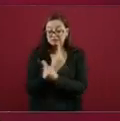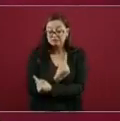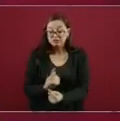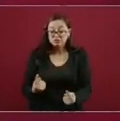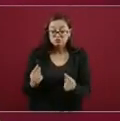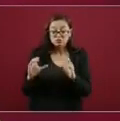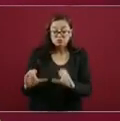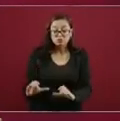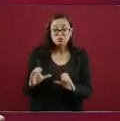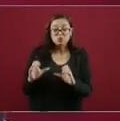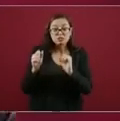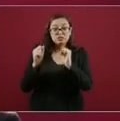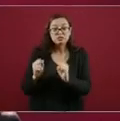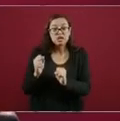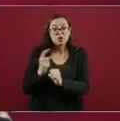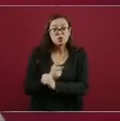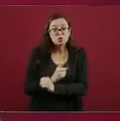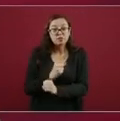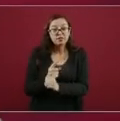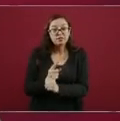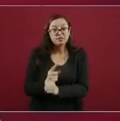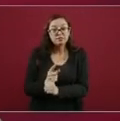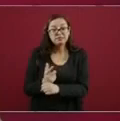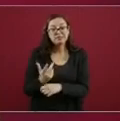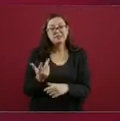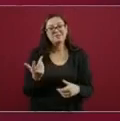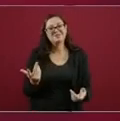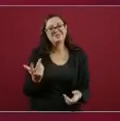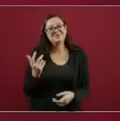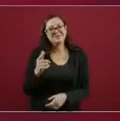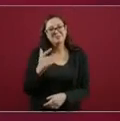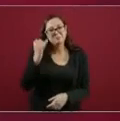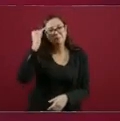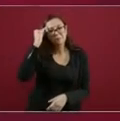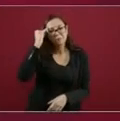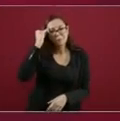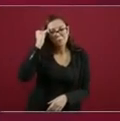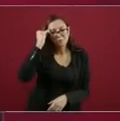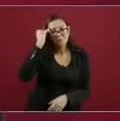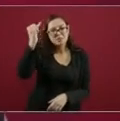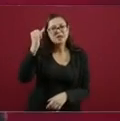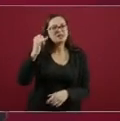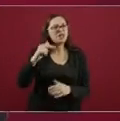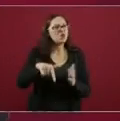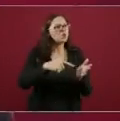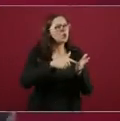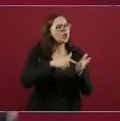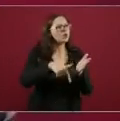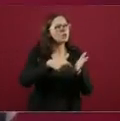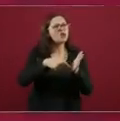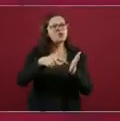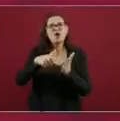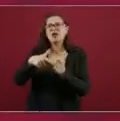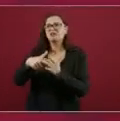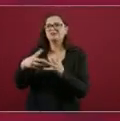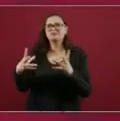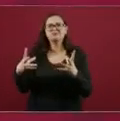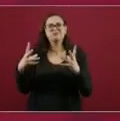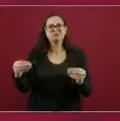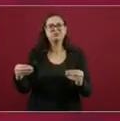seguridad imagínense miles de sitios dond están los